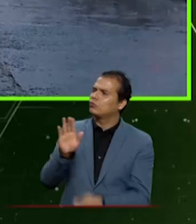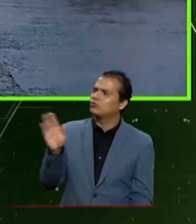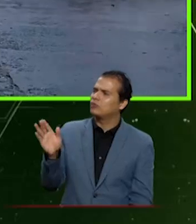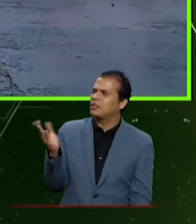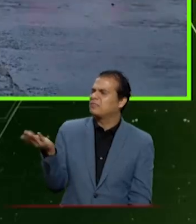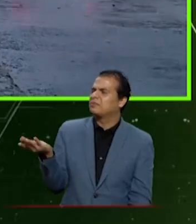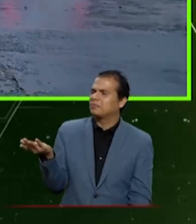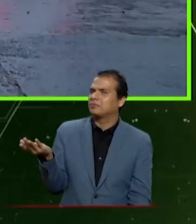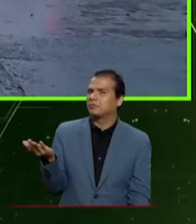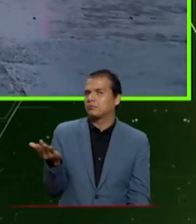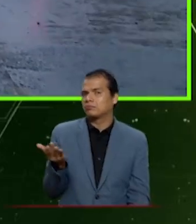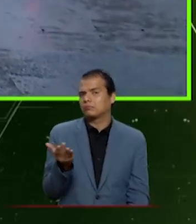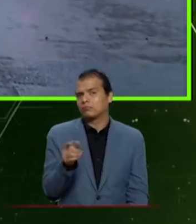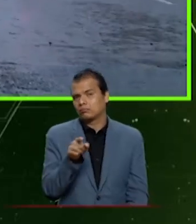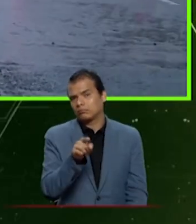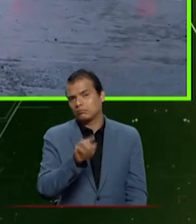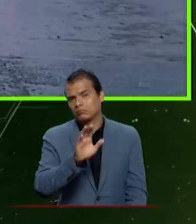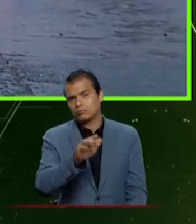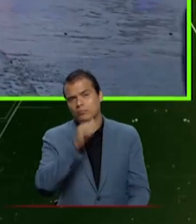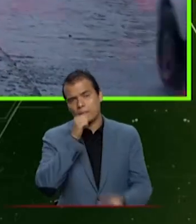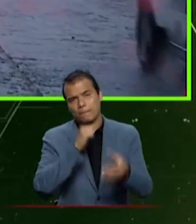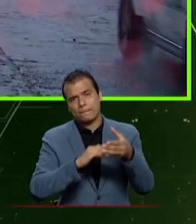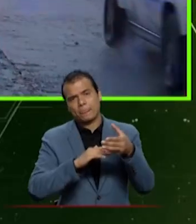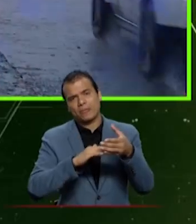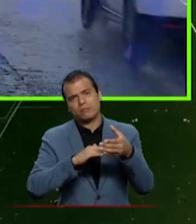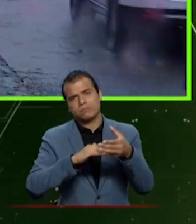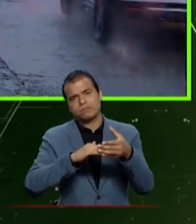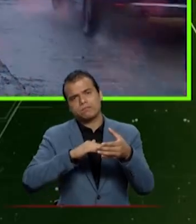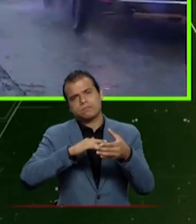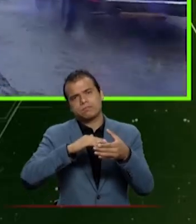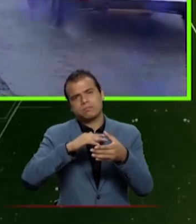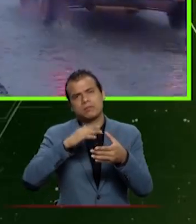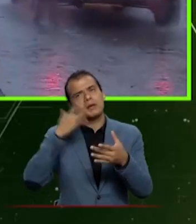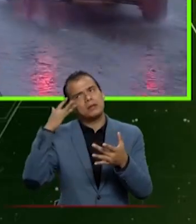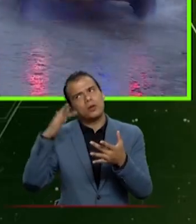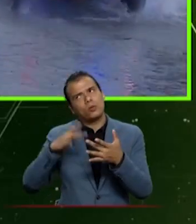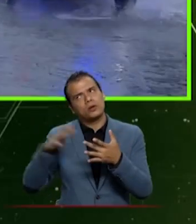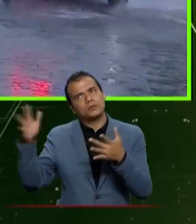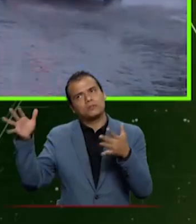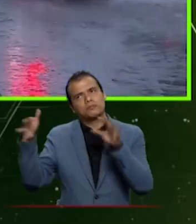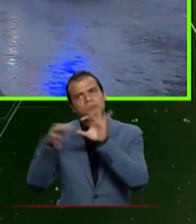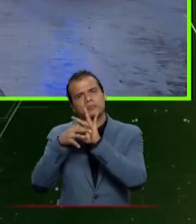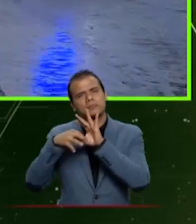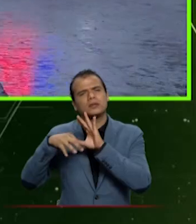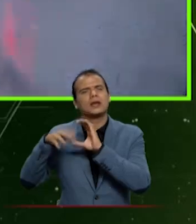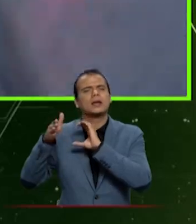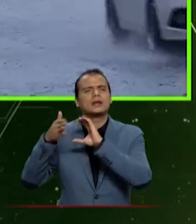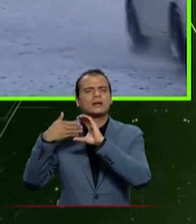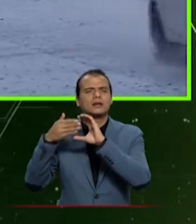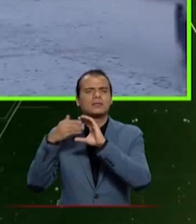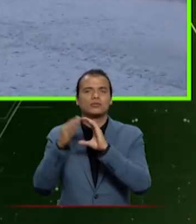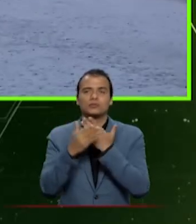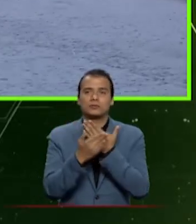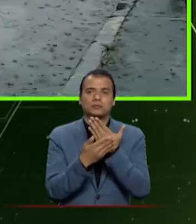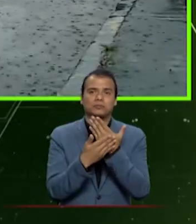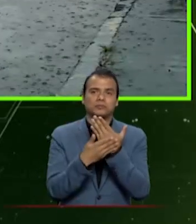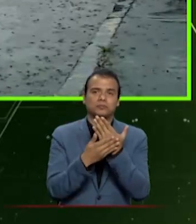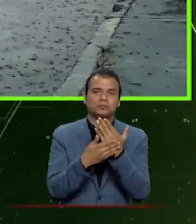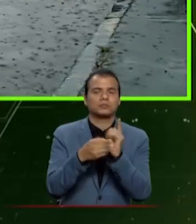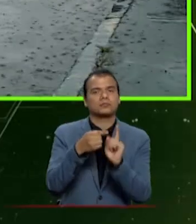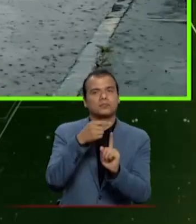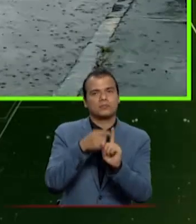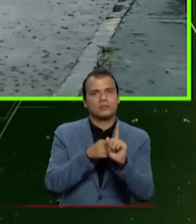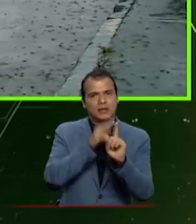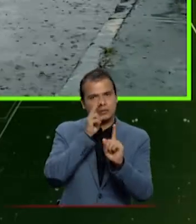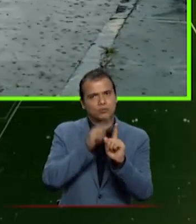En consecuencia a lo que está A como está comportándose el clima eh esta regla de operación nos dice que hasta junio debemos subir el